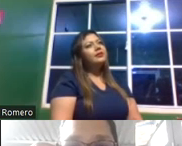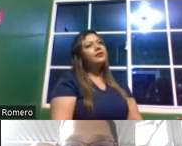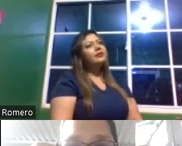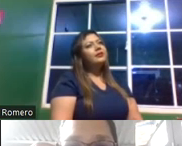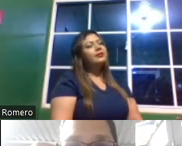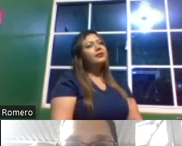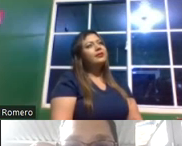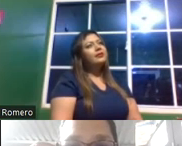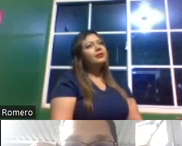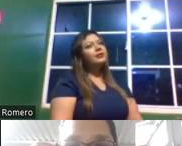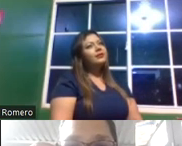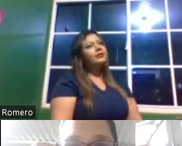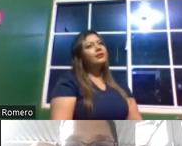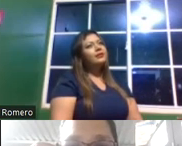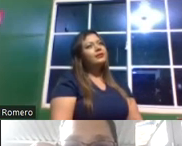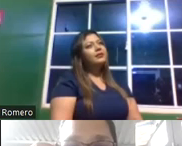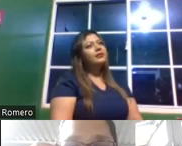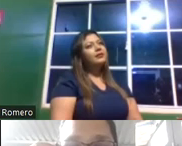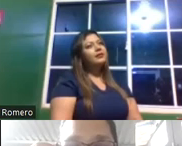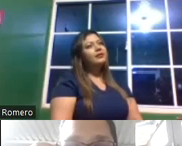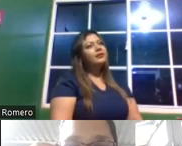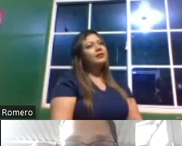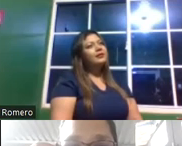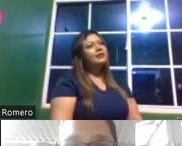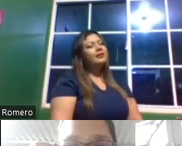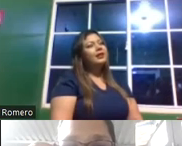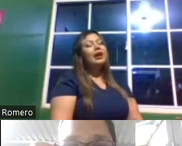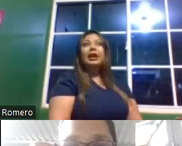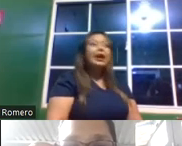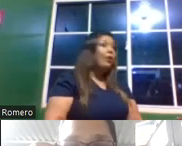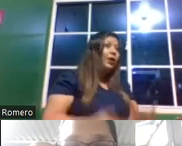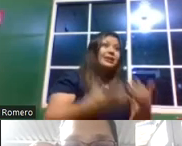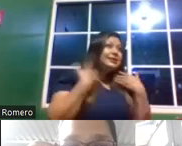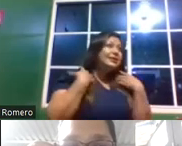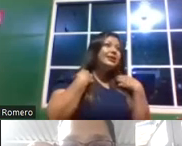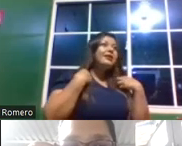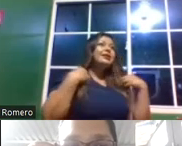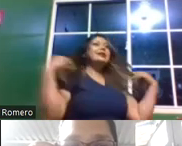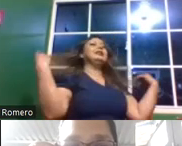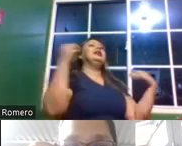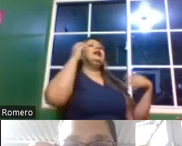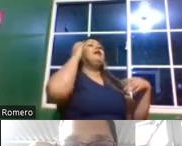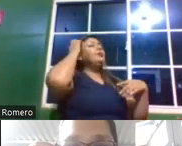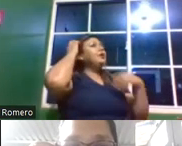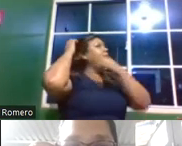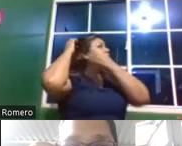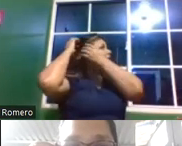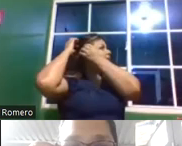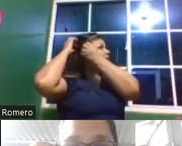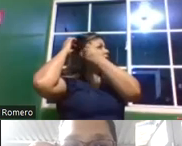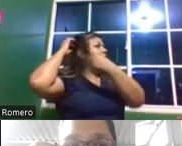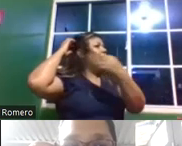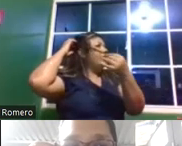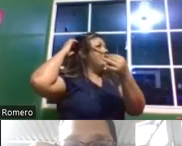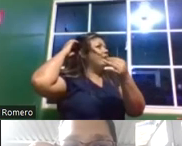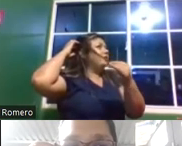me hace pensar que falta reestructurar un poco varias cosas por esto que estamos hablando, ¿verdad?